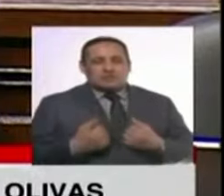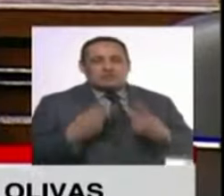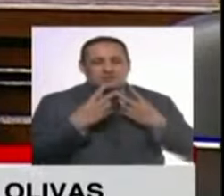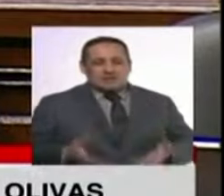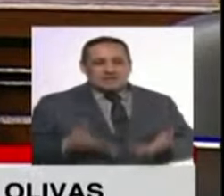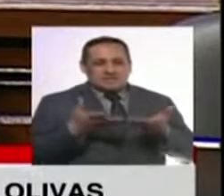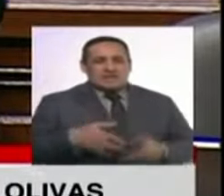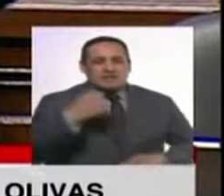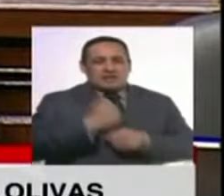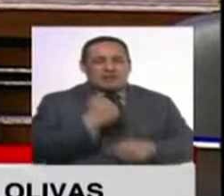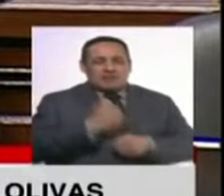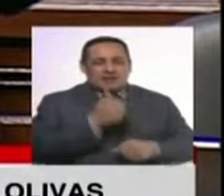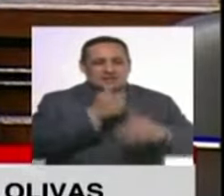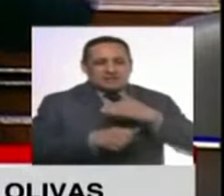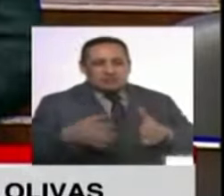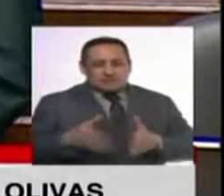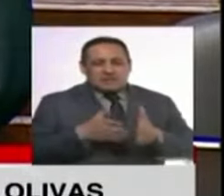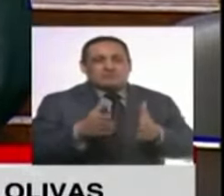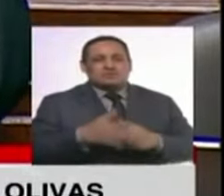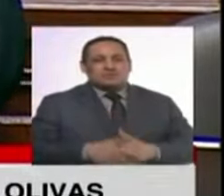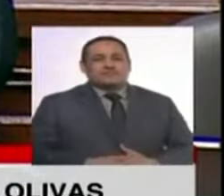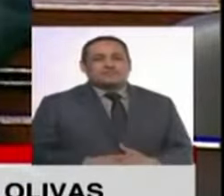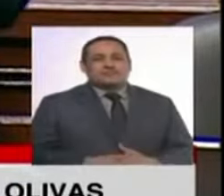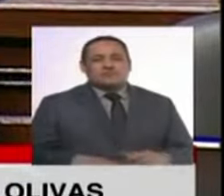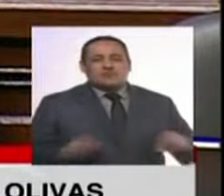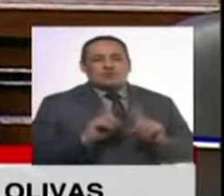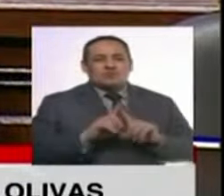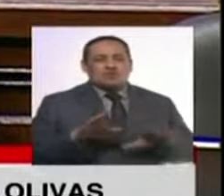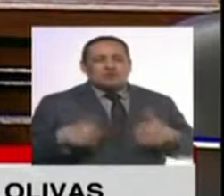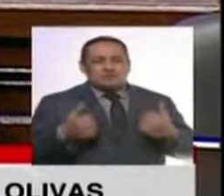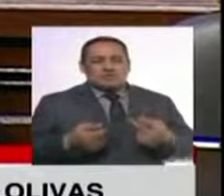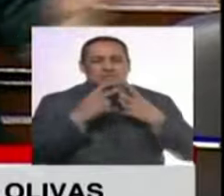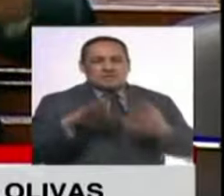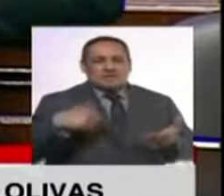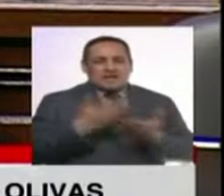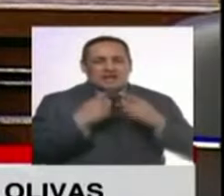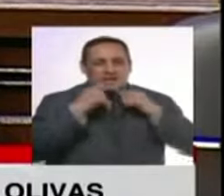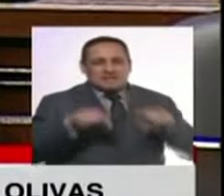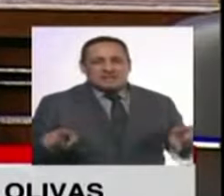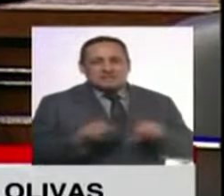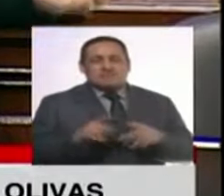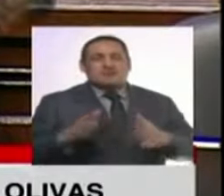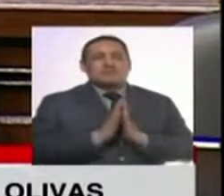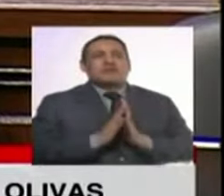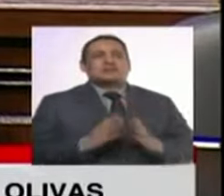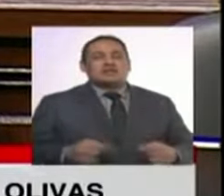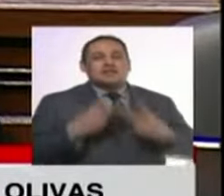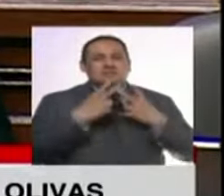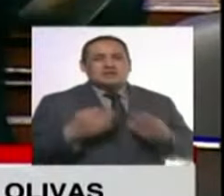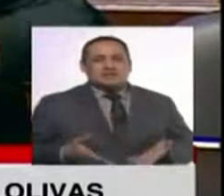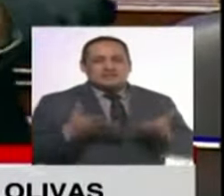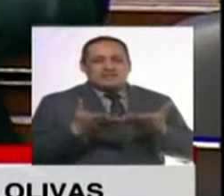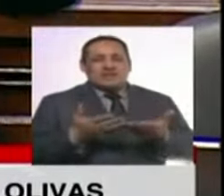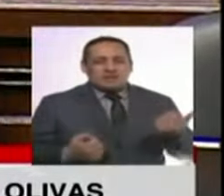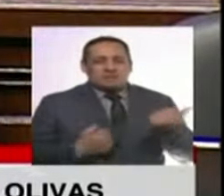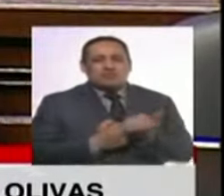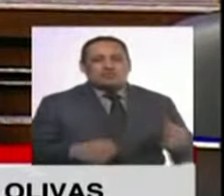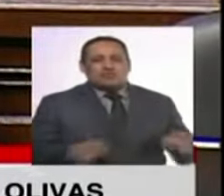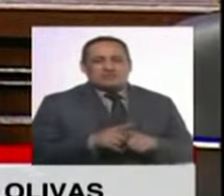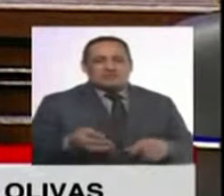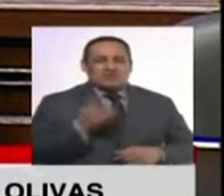ponernos a trabajar en ese sentido no podemos venir aquí a endiosar o a poner en el altar